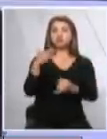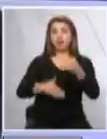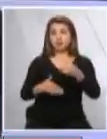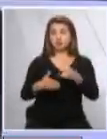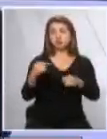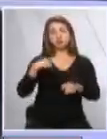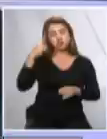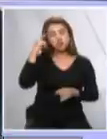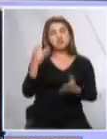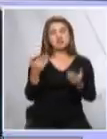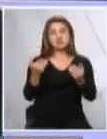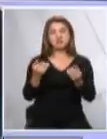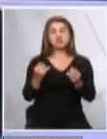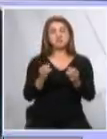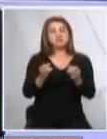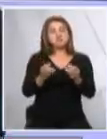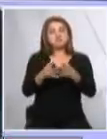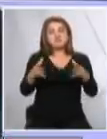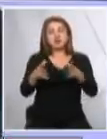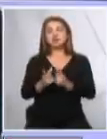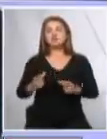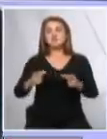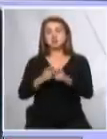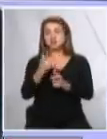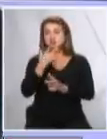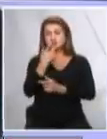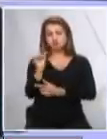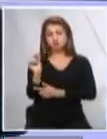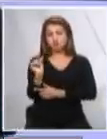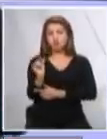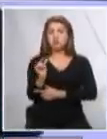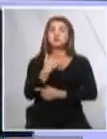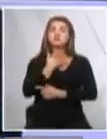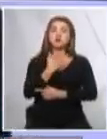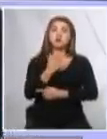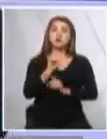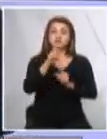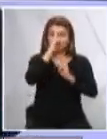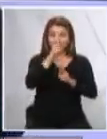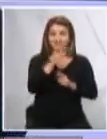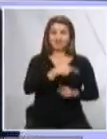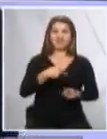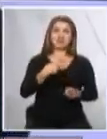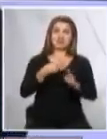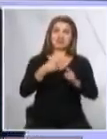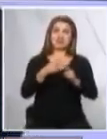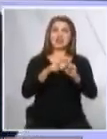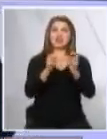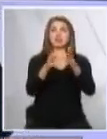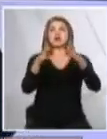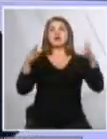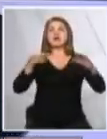creo que se necesita mucho más que una comisión, a menos que Engel le haga honor a su apellido y saque un manifiesto.